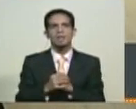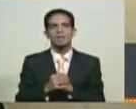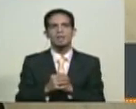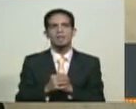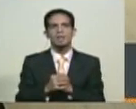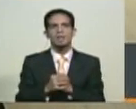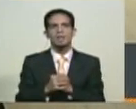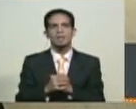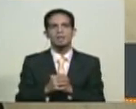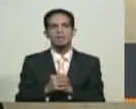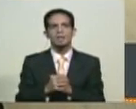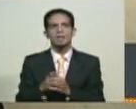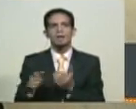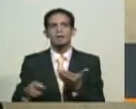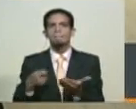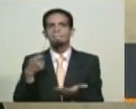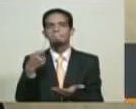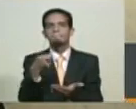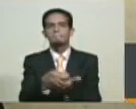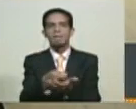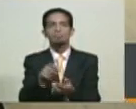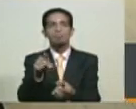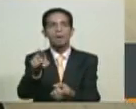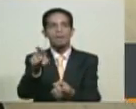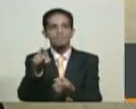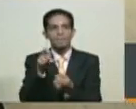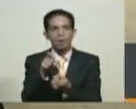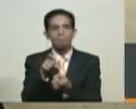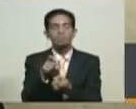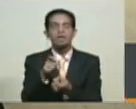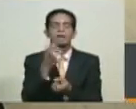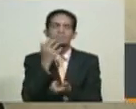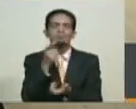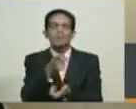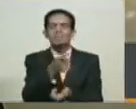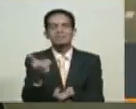Con el pago de la deuda externa pudo haber otras modalidades, lo saben ustedes,